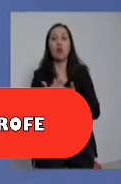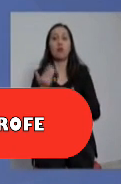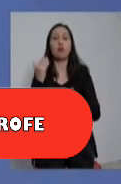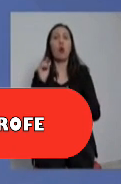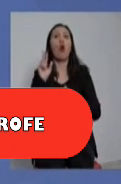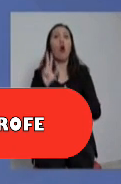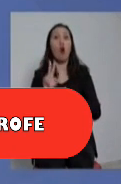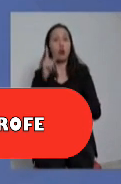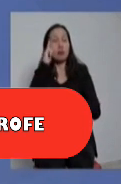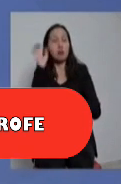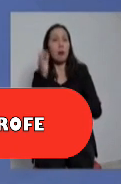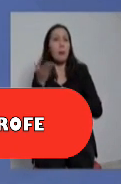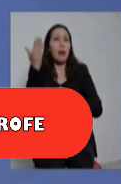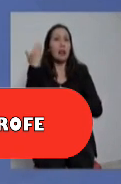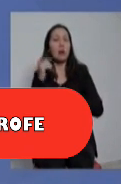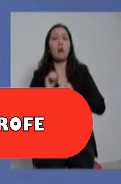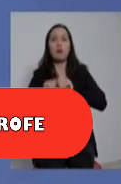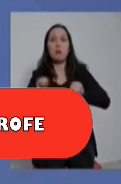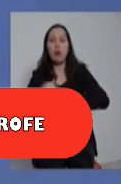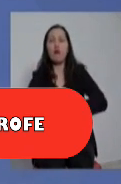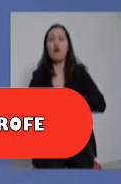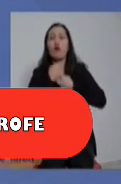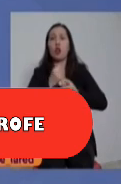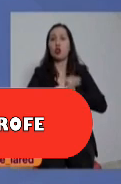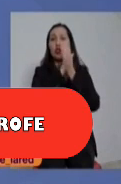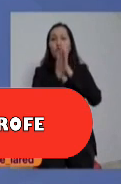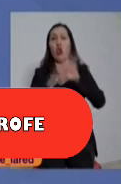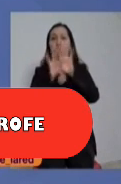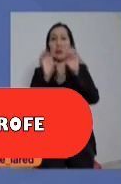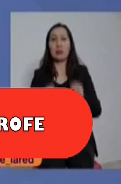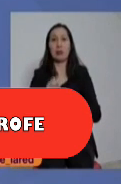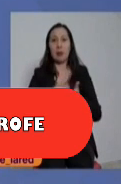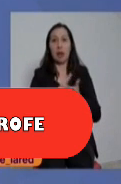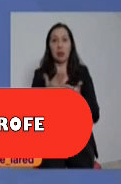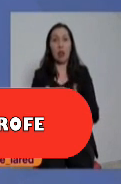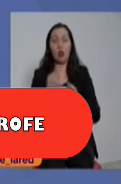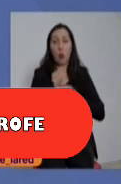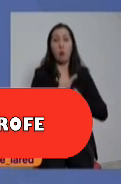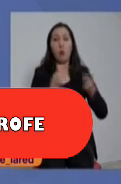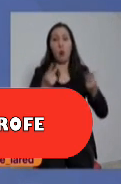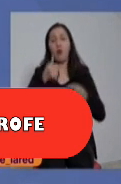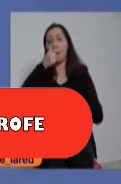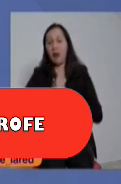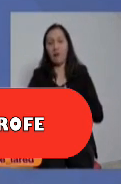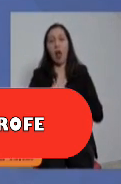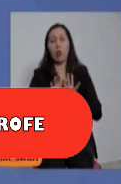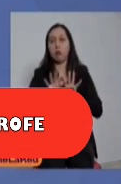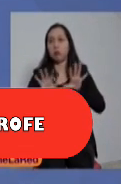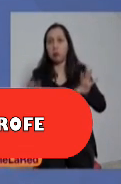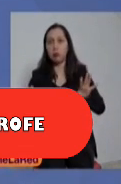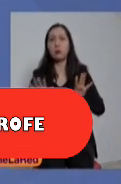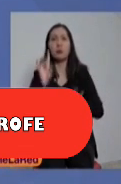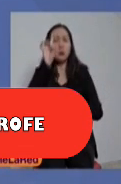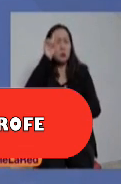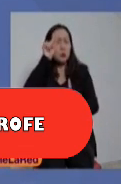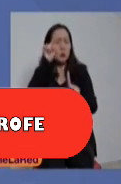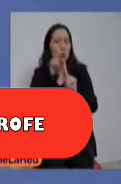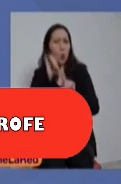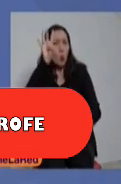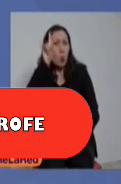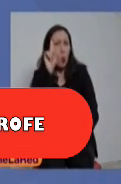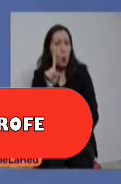pasado, la preparación y fortalecimiento de todo el sistema de salud, tanto público como privado, con un solo